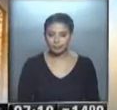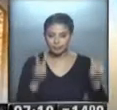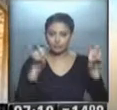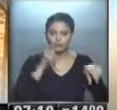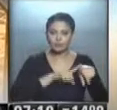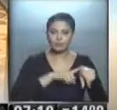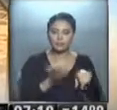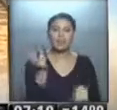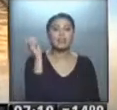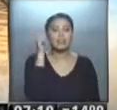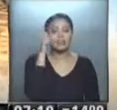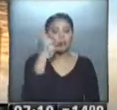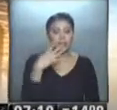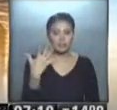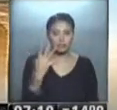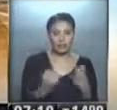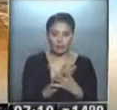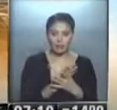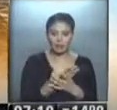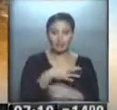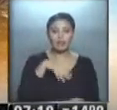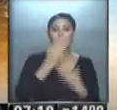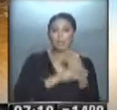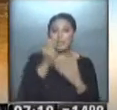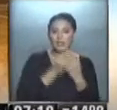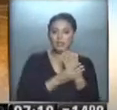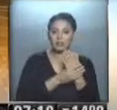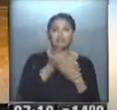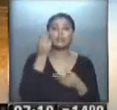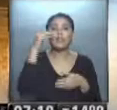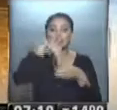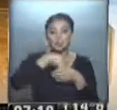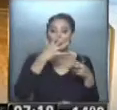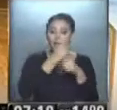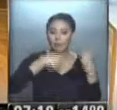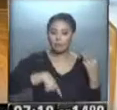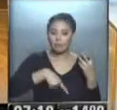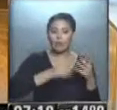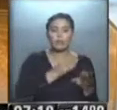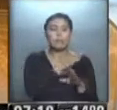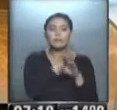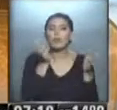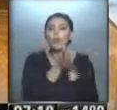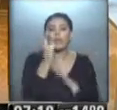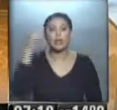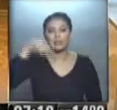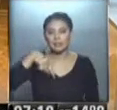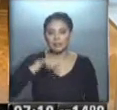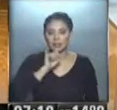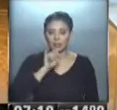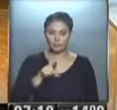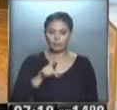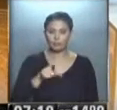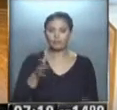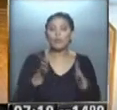A las 10:45, Randazzo recorre obras ferroviarias en Esteban Echeverría. El Ministro del Interior y Transporte realizará la actividad junto al Intendente local,